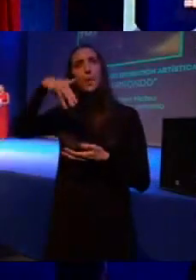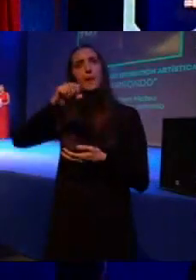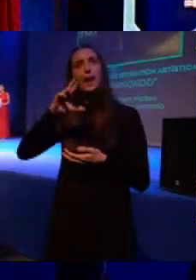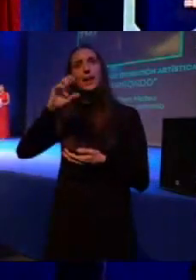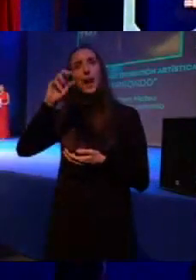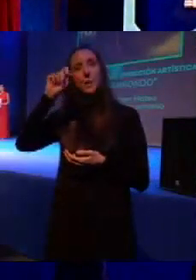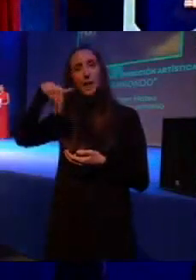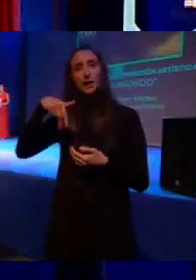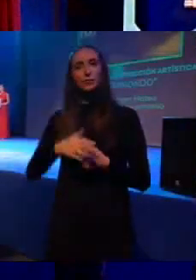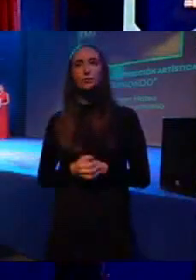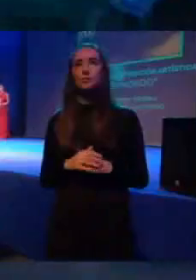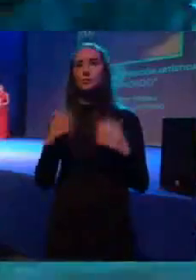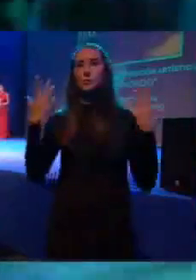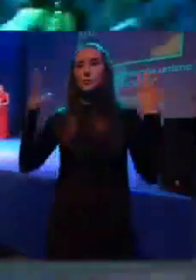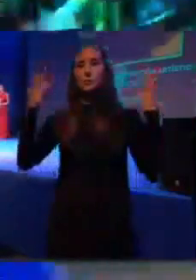Mateu.